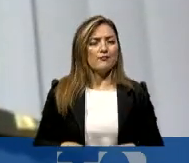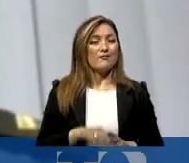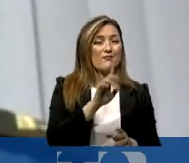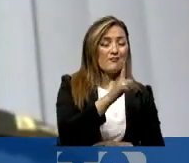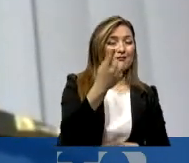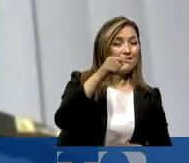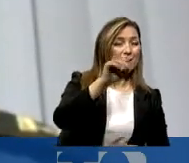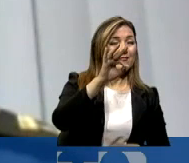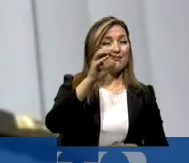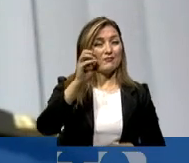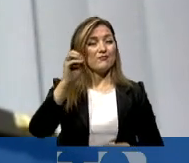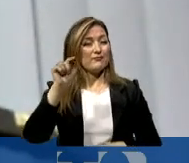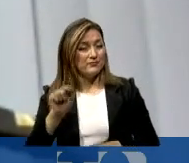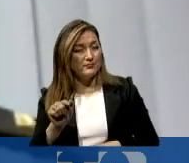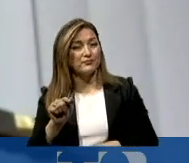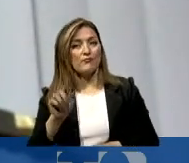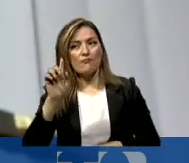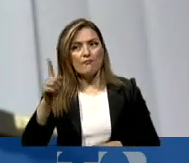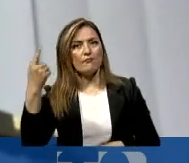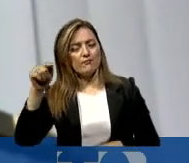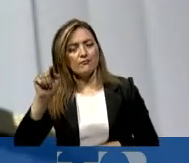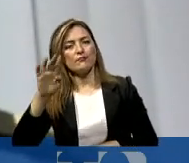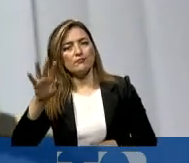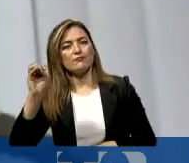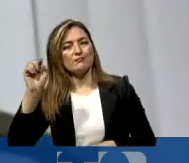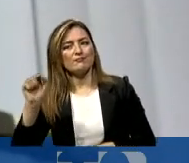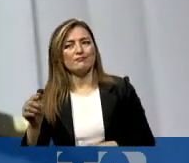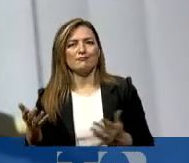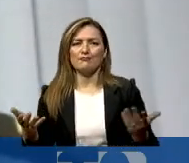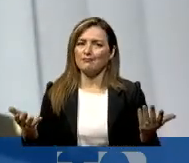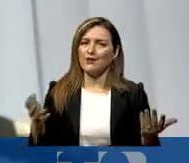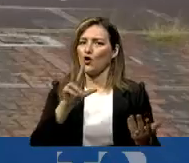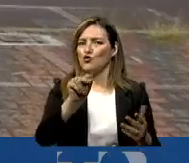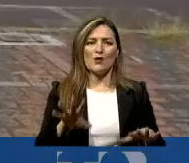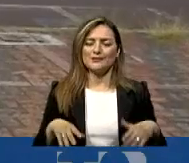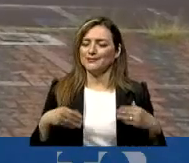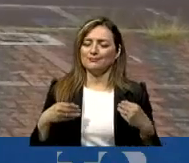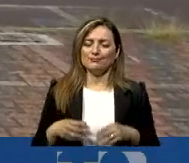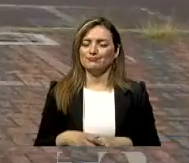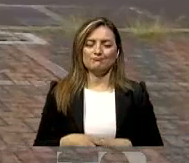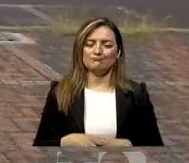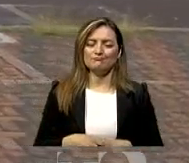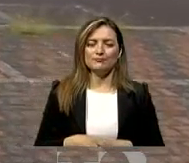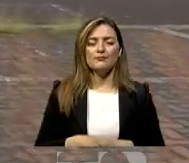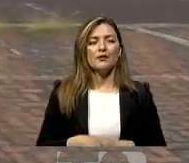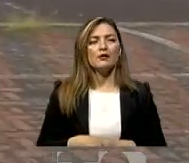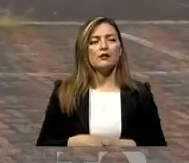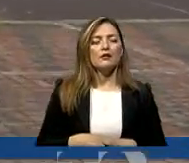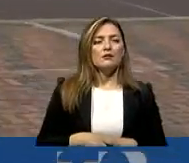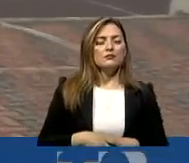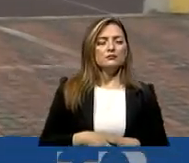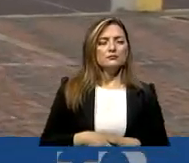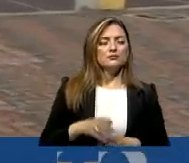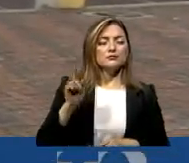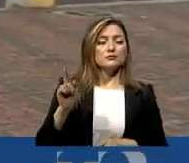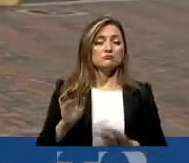1.900.000 dólares a casi 1.400.000 dólares situación que es inaceptable sin embargo gonzález asegura